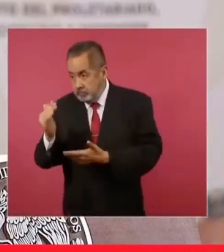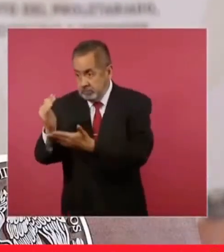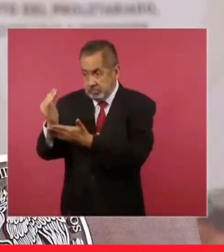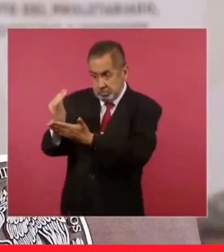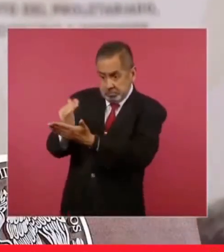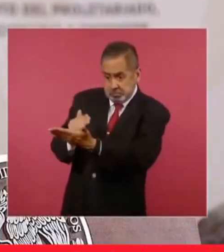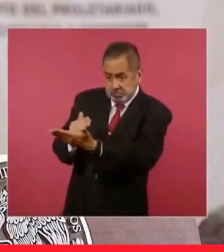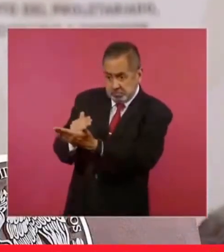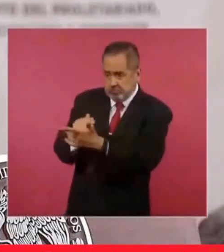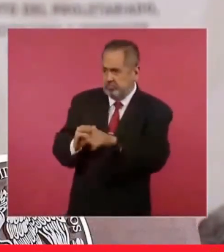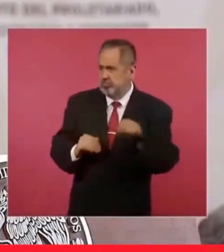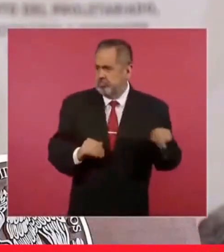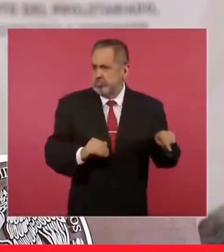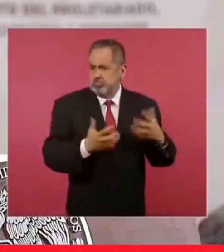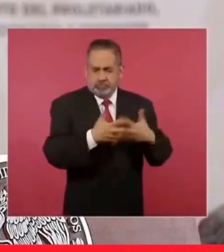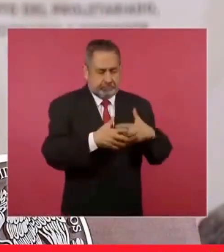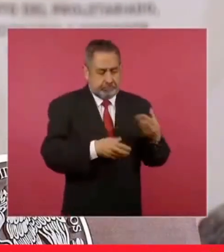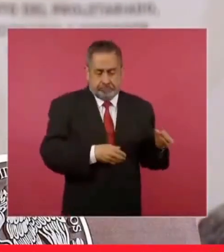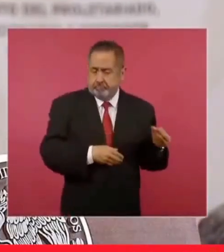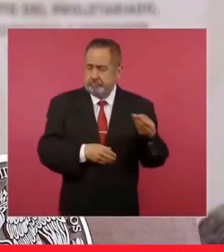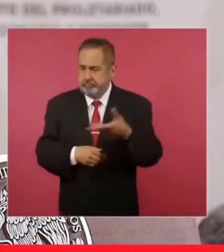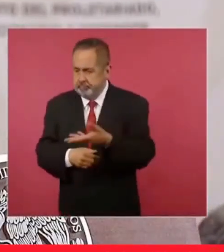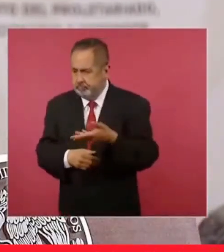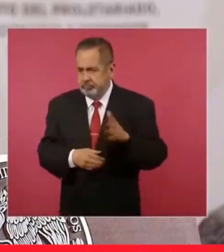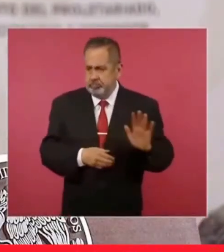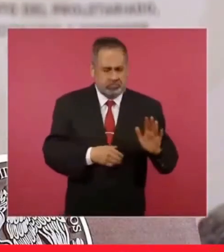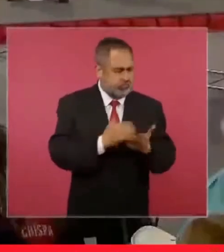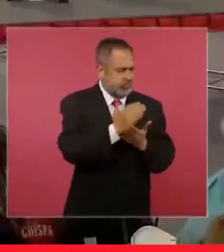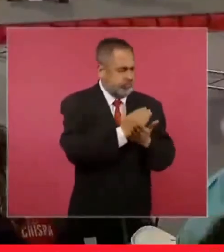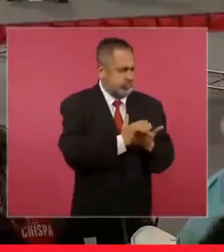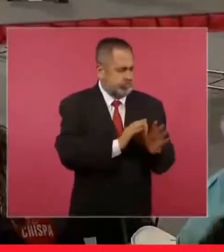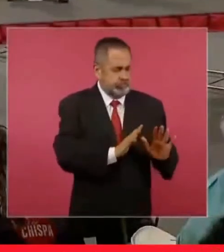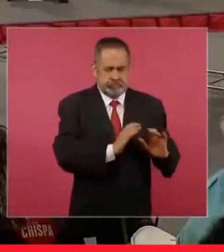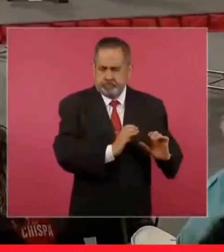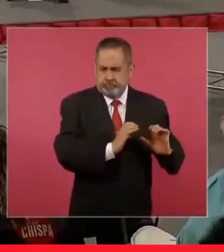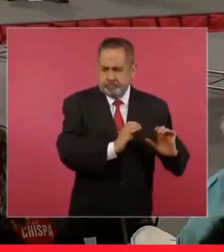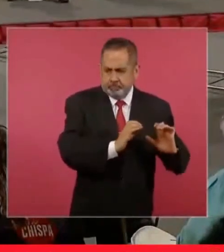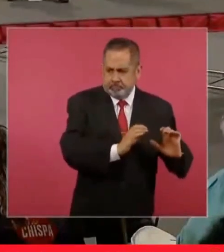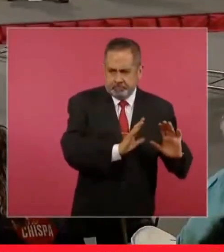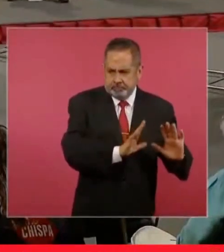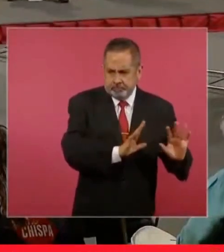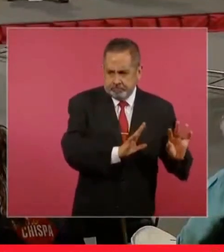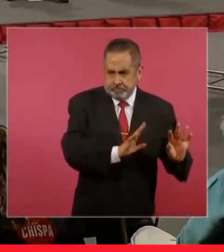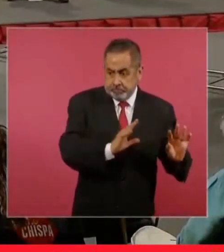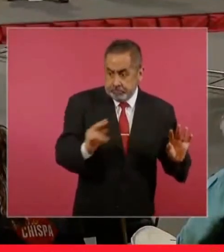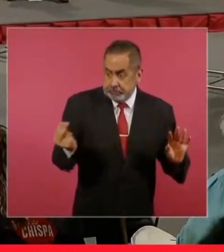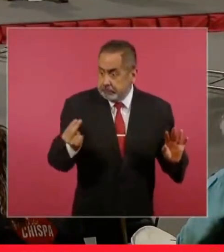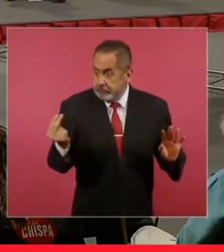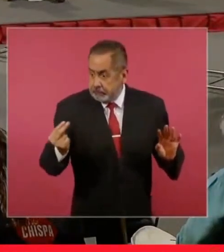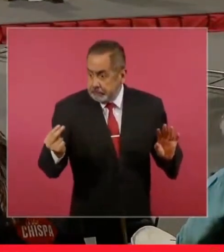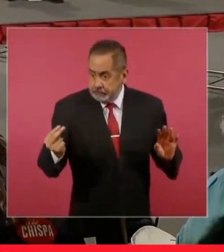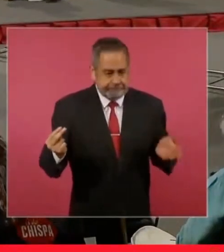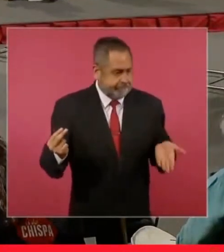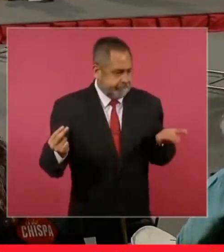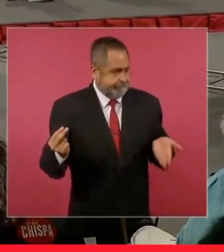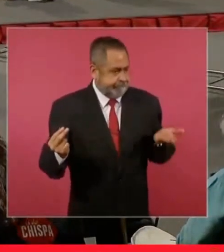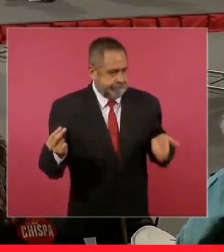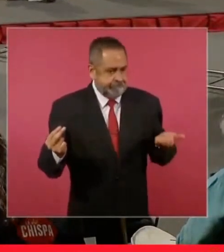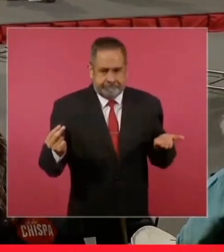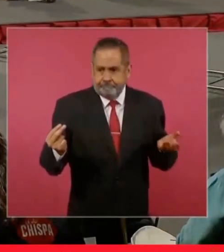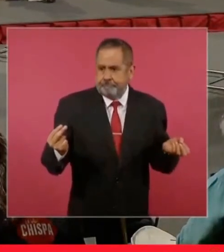disminuir la producción de energía para mantener siempre el balance exacto. Esa es una premisa.